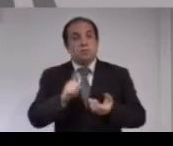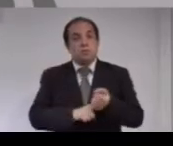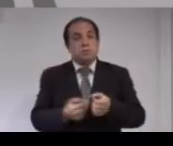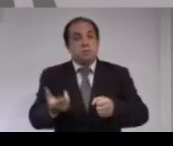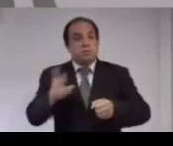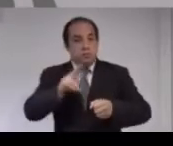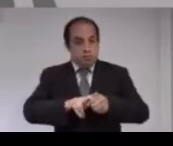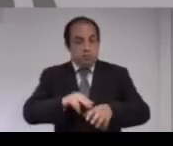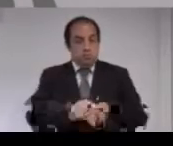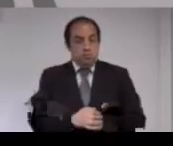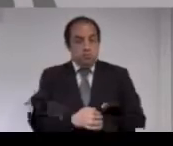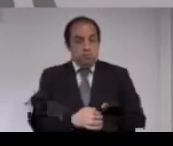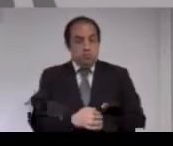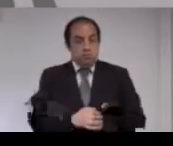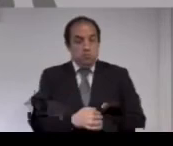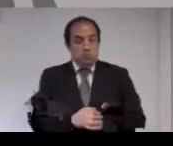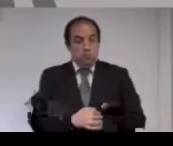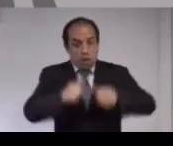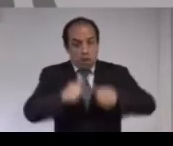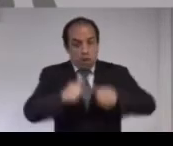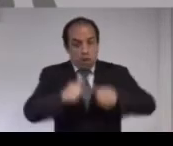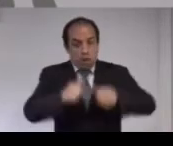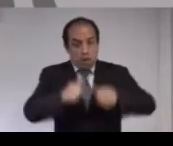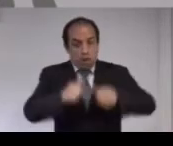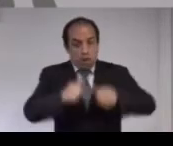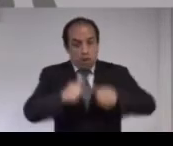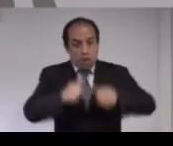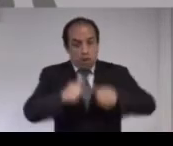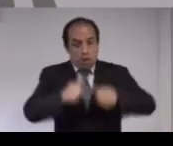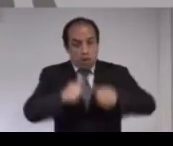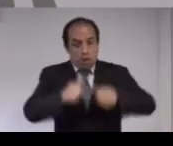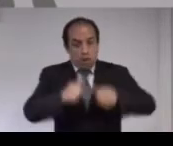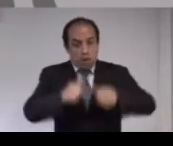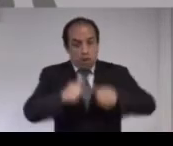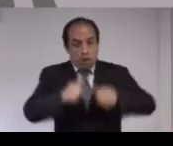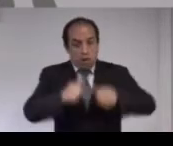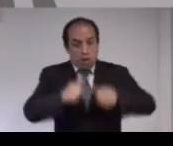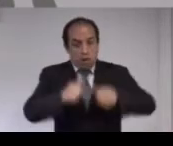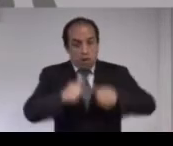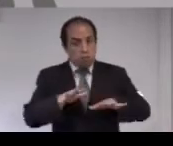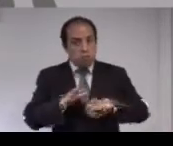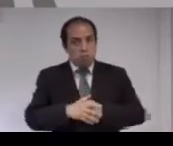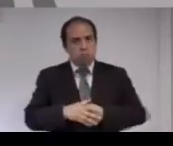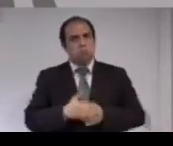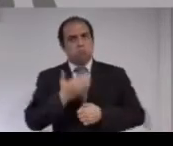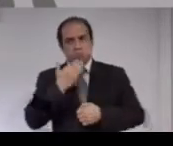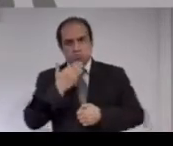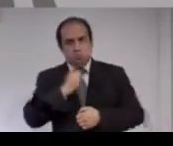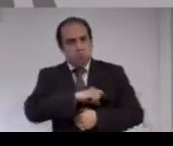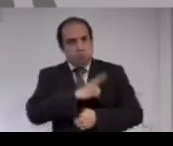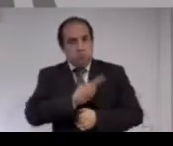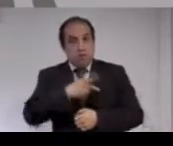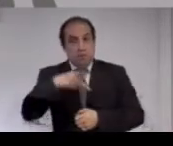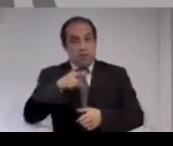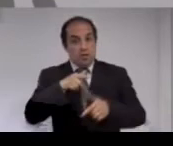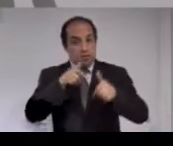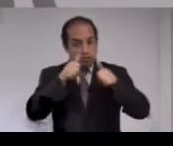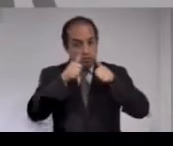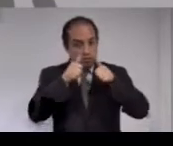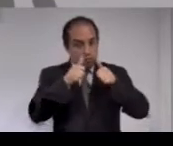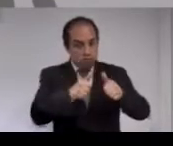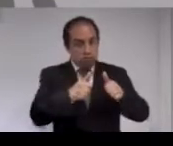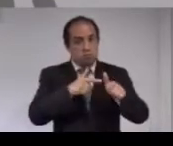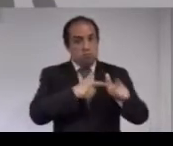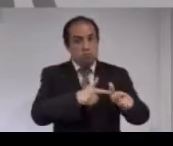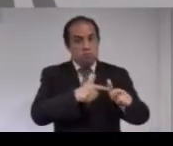hospitalización y se les está atendiendo. De todas tenemos reporte de que se encuentran estables, pero se siguen atendiendo en hospital